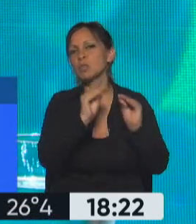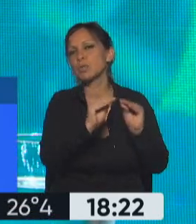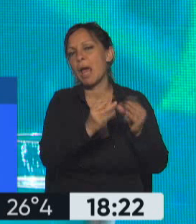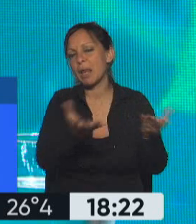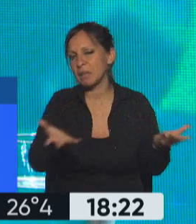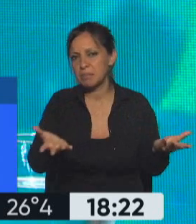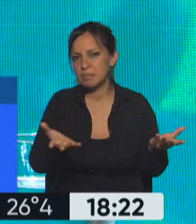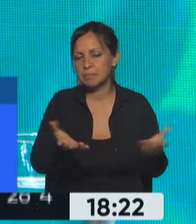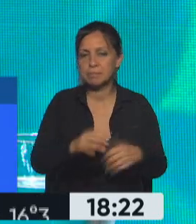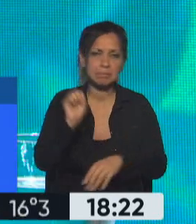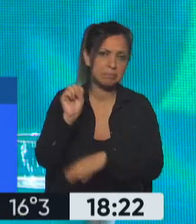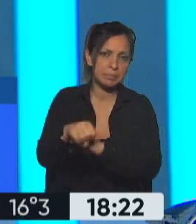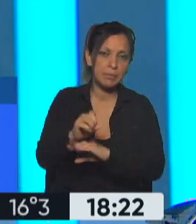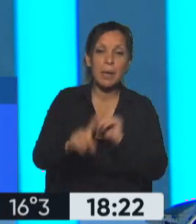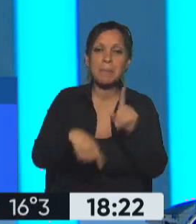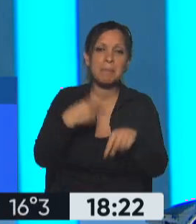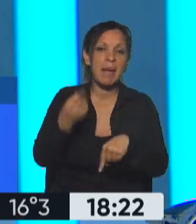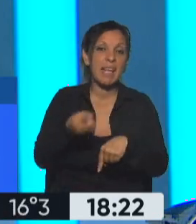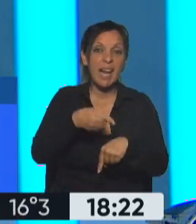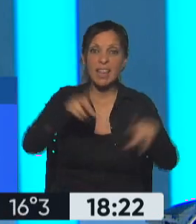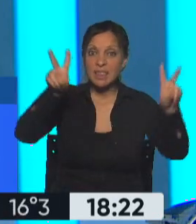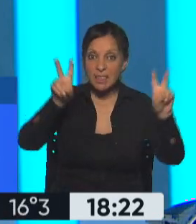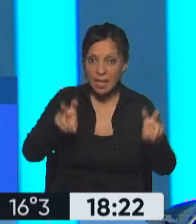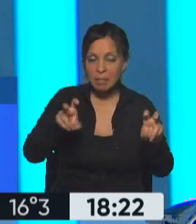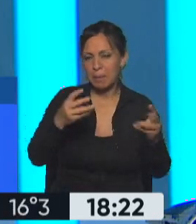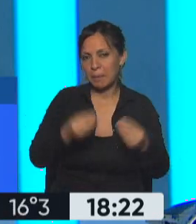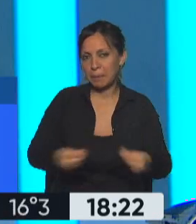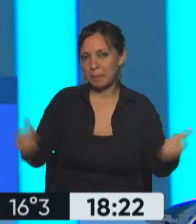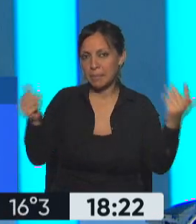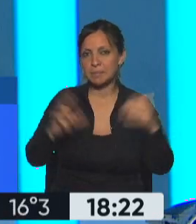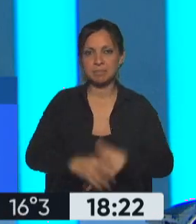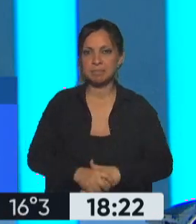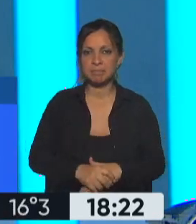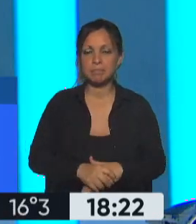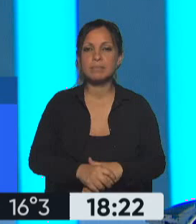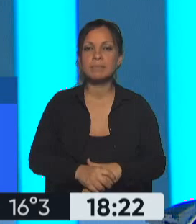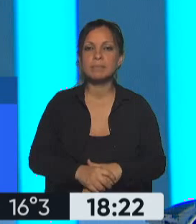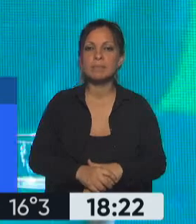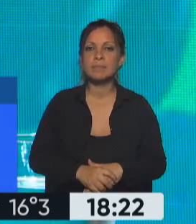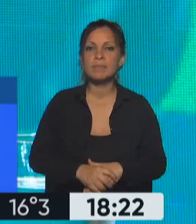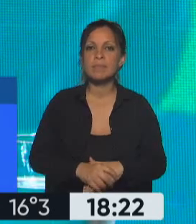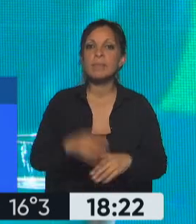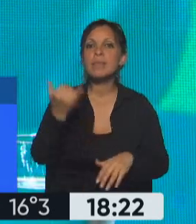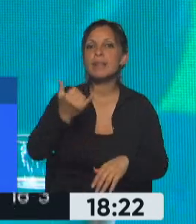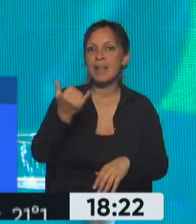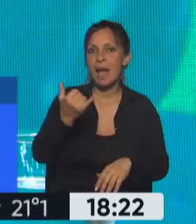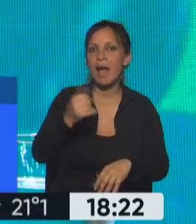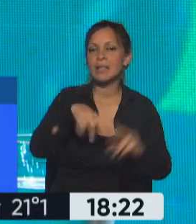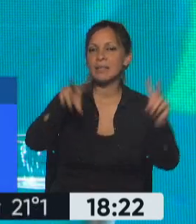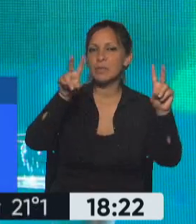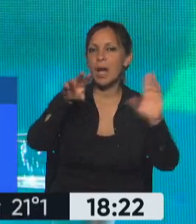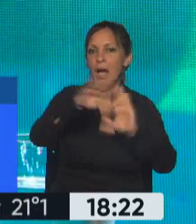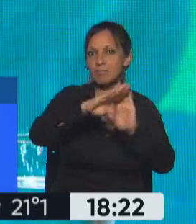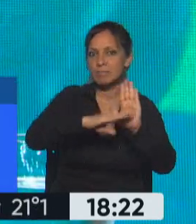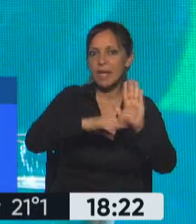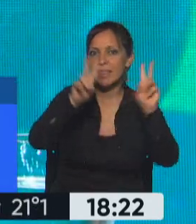escuchar. Y yo creo que a partir de mañana este tema... Bueno, hay una agenda, sale de agenda, ¿no? Hay una agenda económica muy